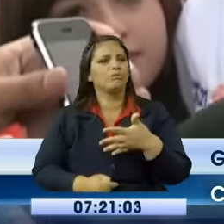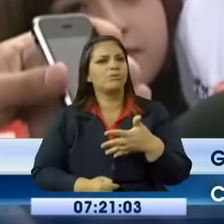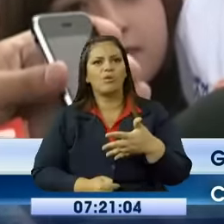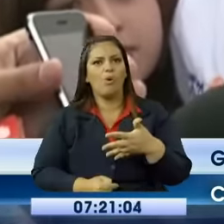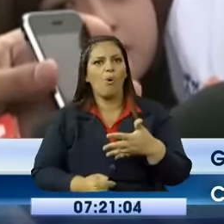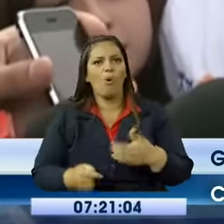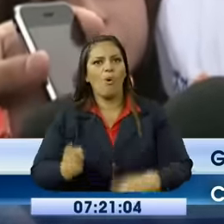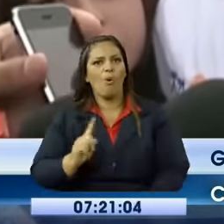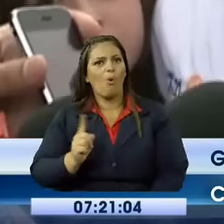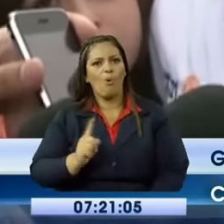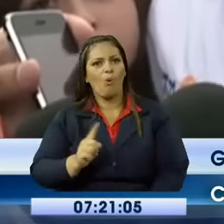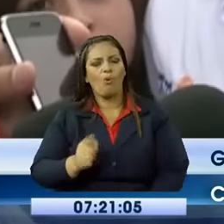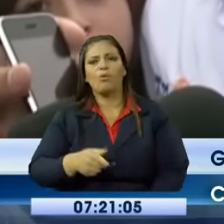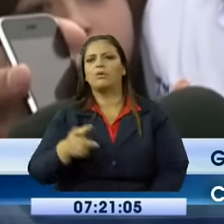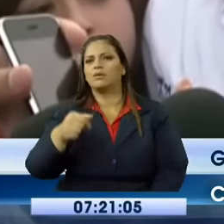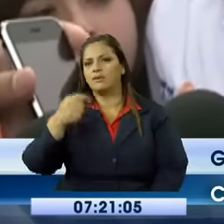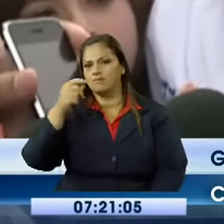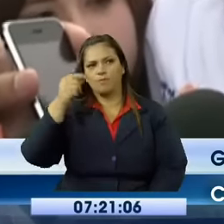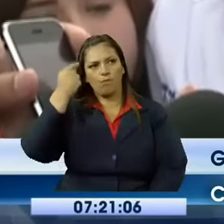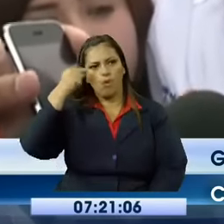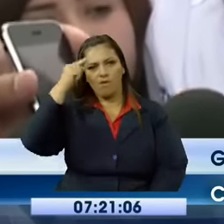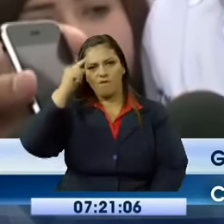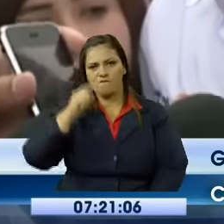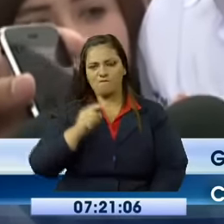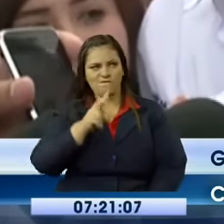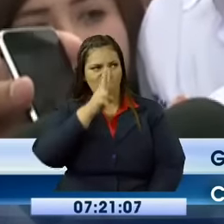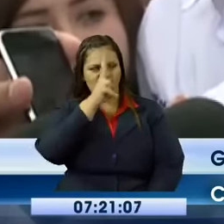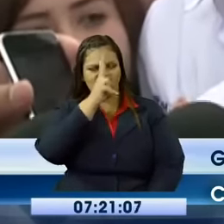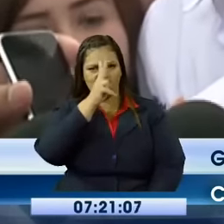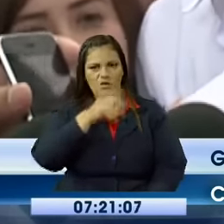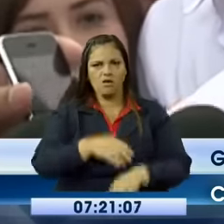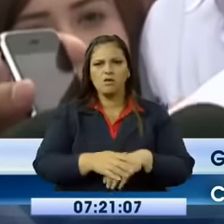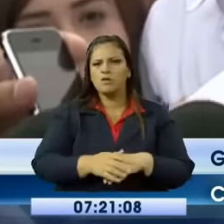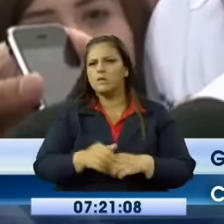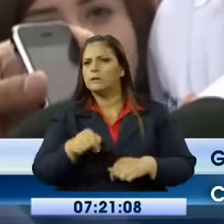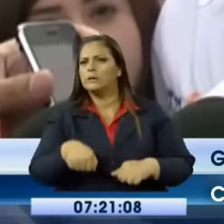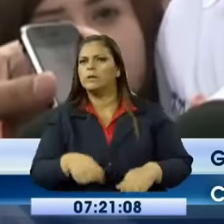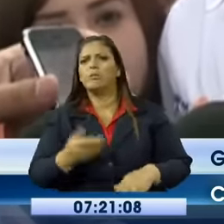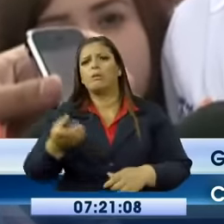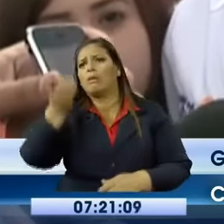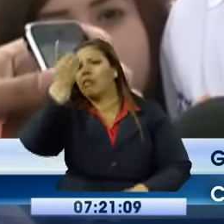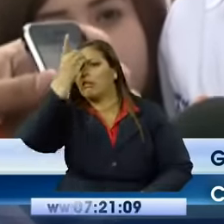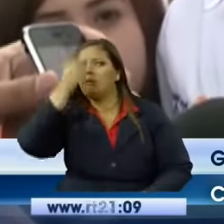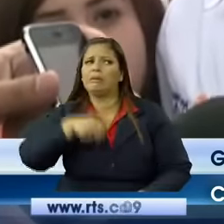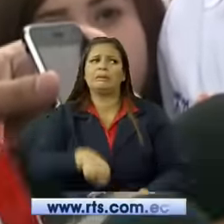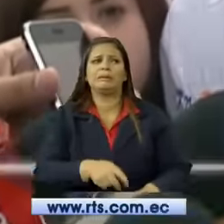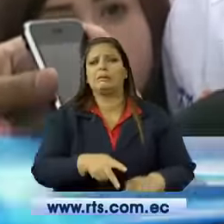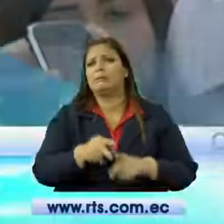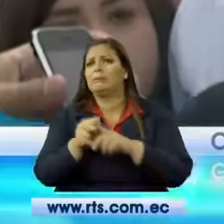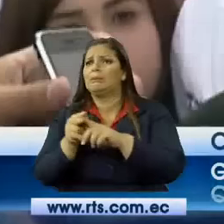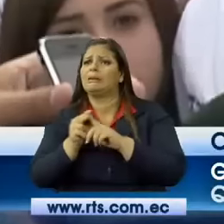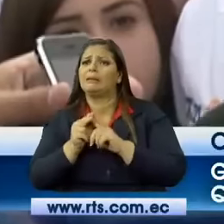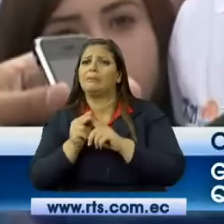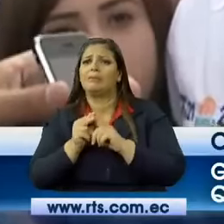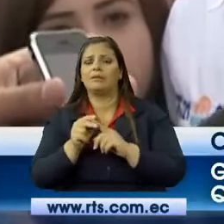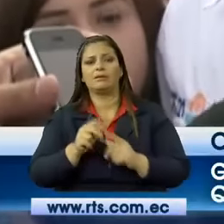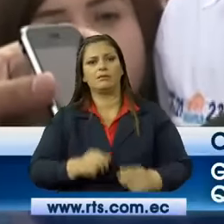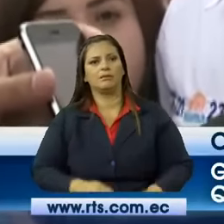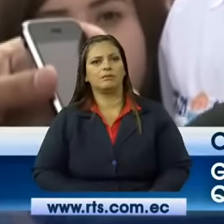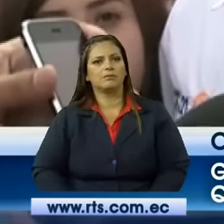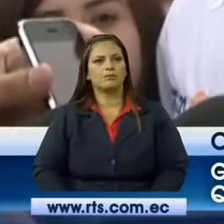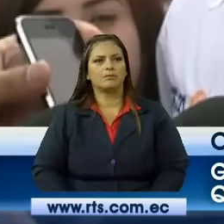hipotecando el futuro de los niños, el futuro de los jóvenes ecuatorianos. Y esa es una